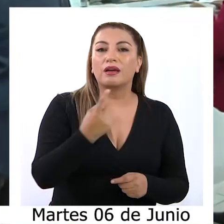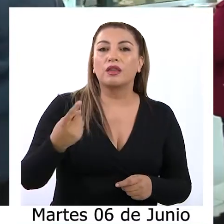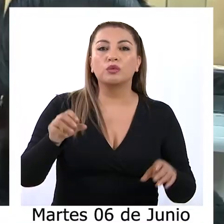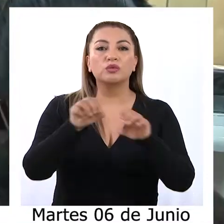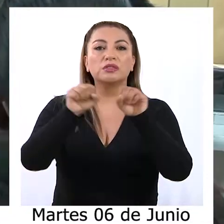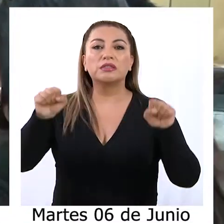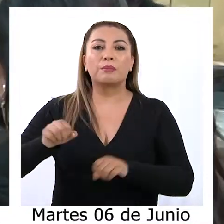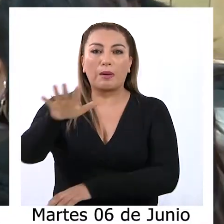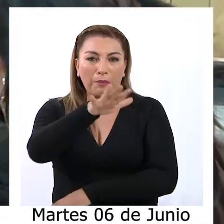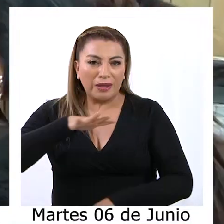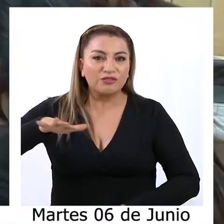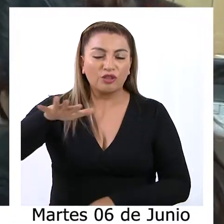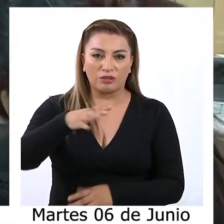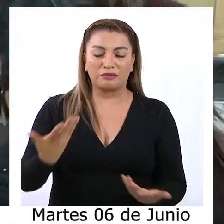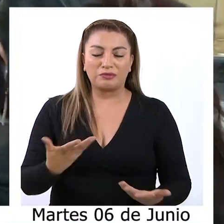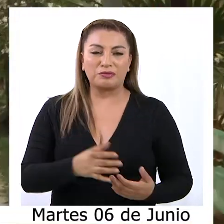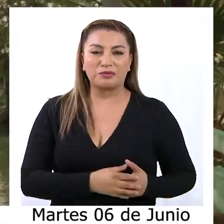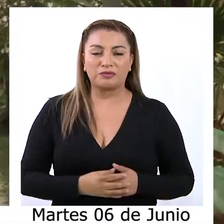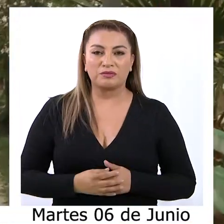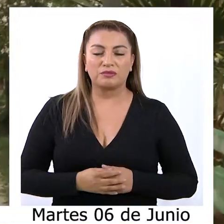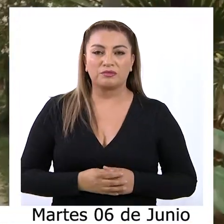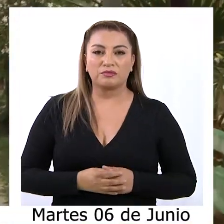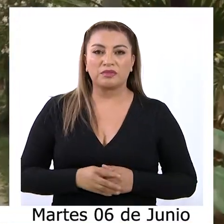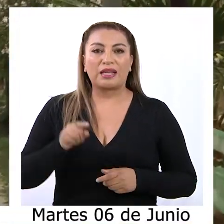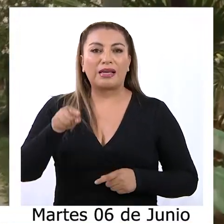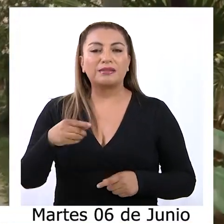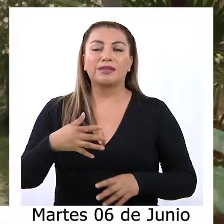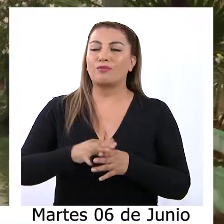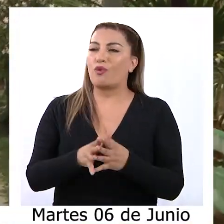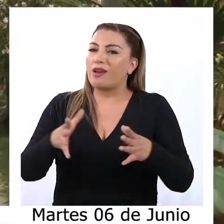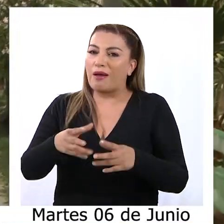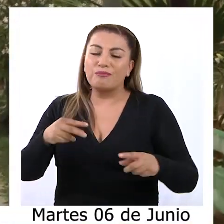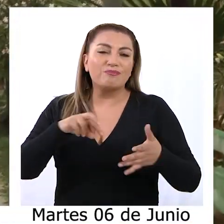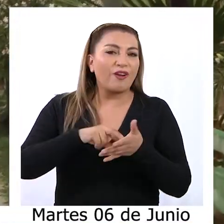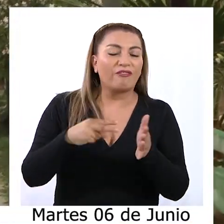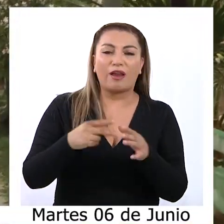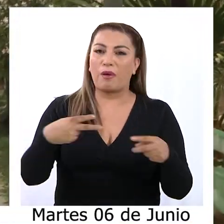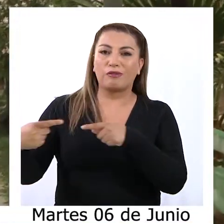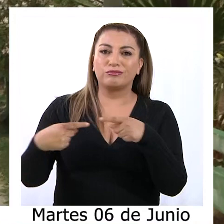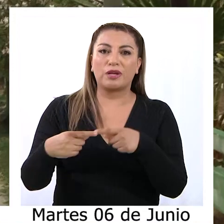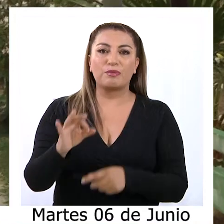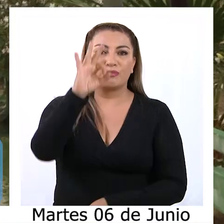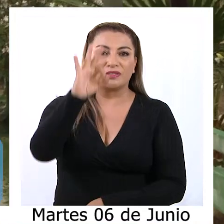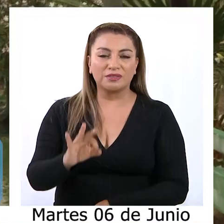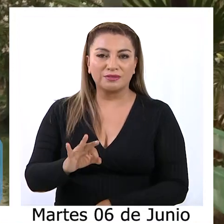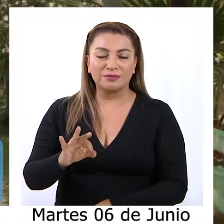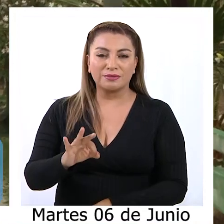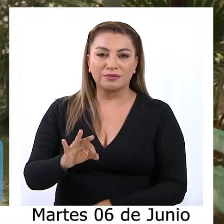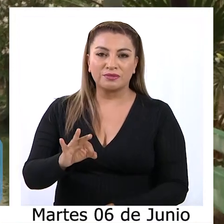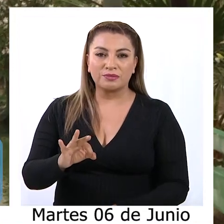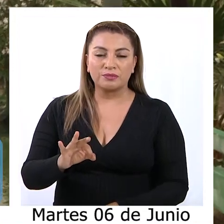solidario. Lo que ha sido la gran disputa es respecto del porcentaje del